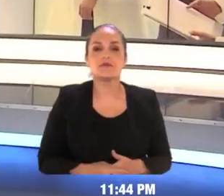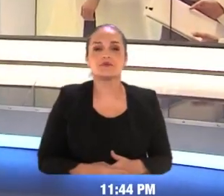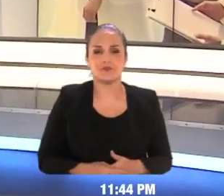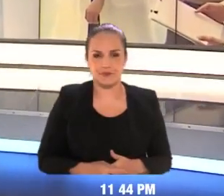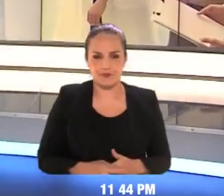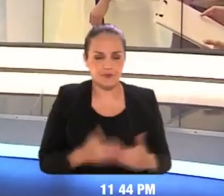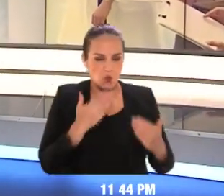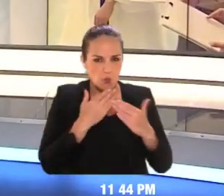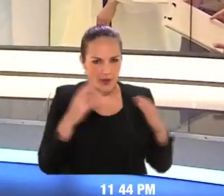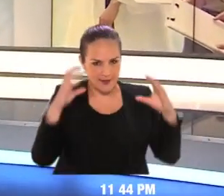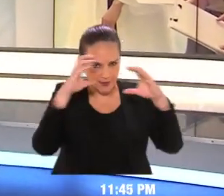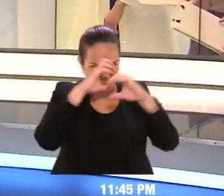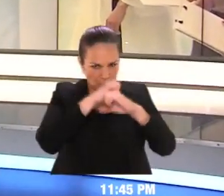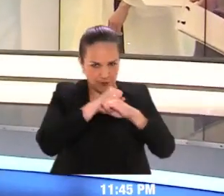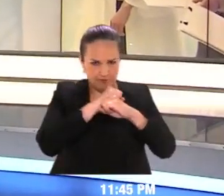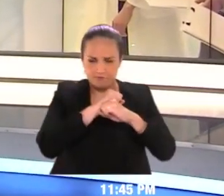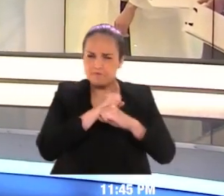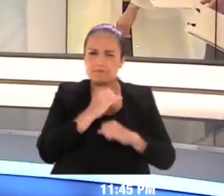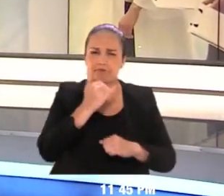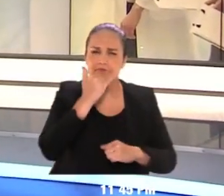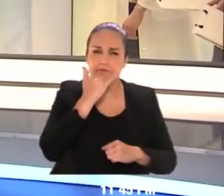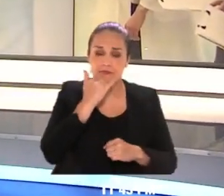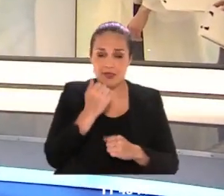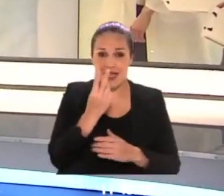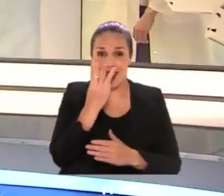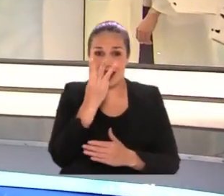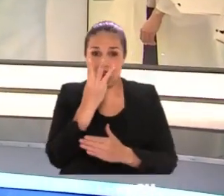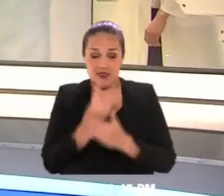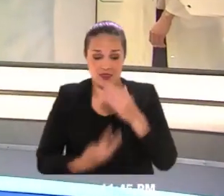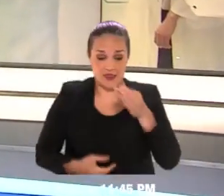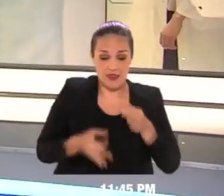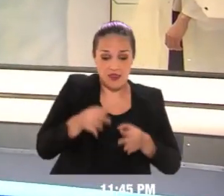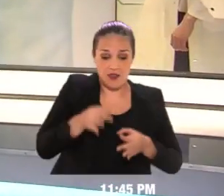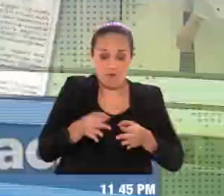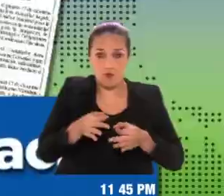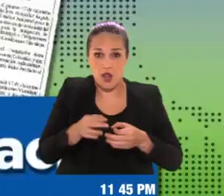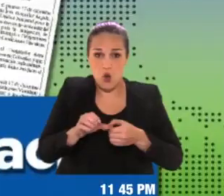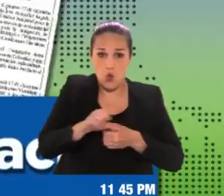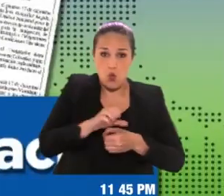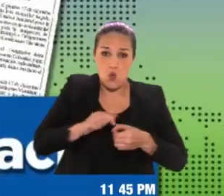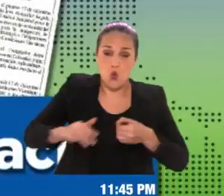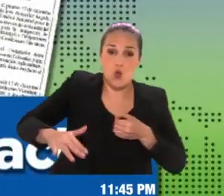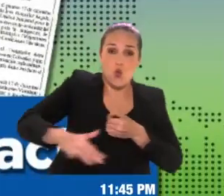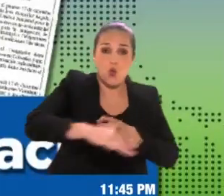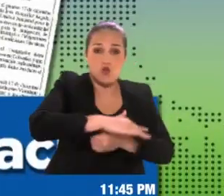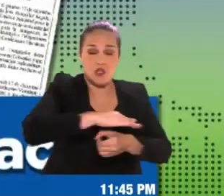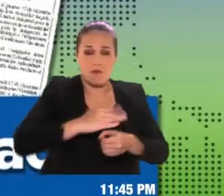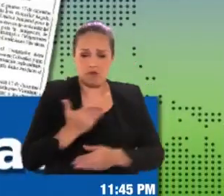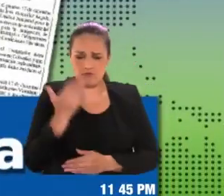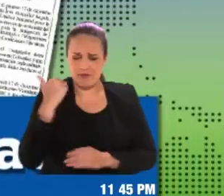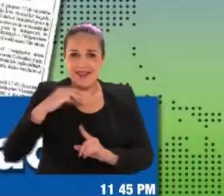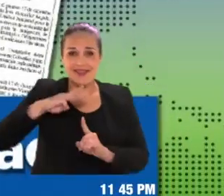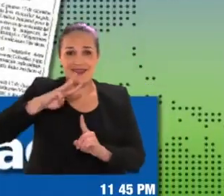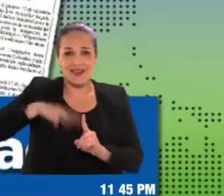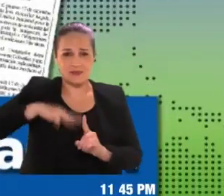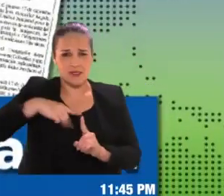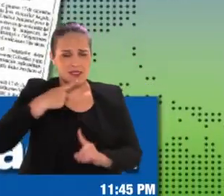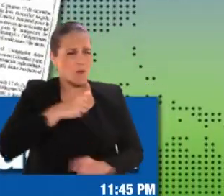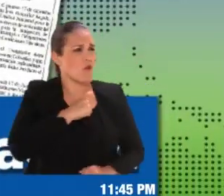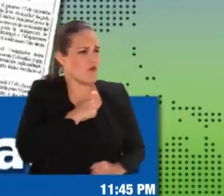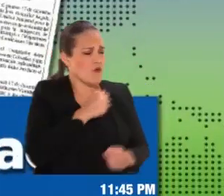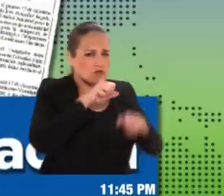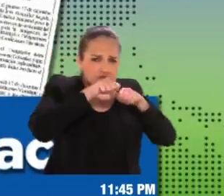La controversia surgió luego de la orden del Tribunal de Cundinamarca hace 3 meses de revelar los documentos de la negociación de las vacunas.